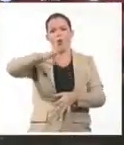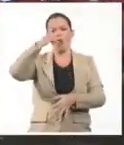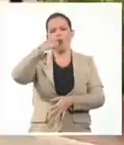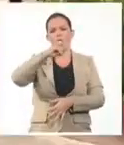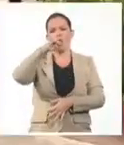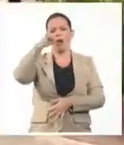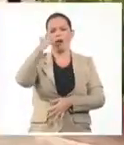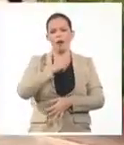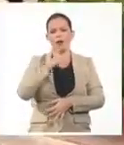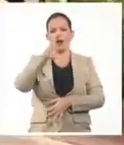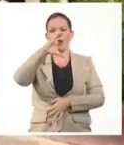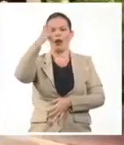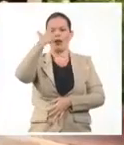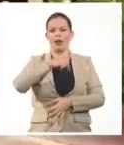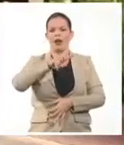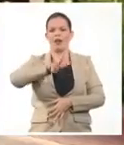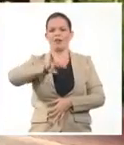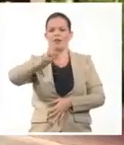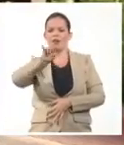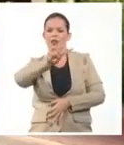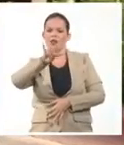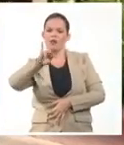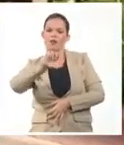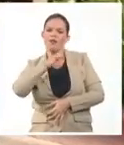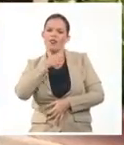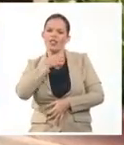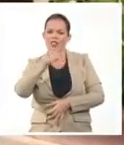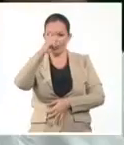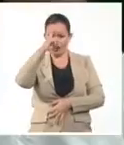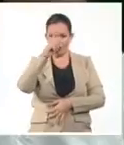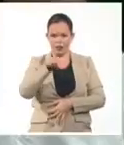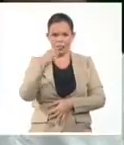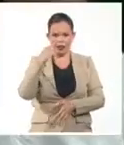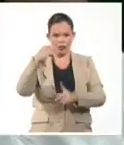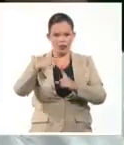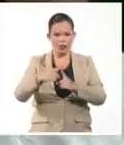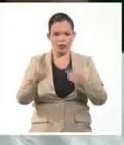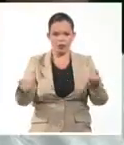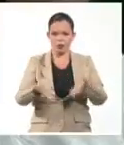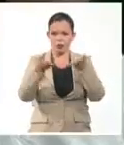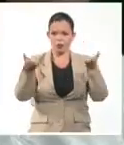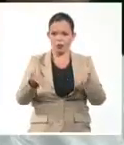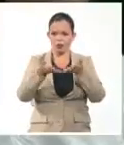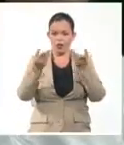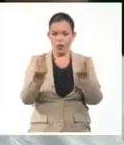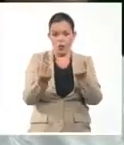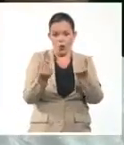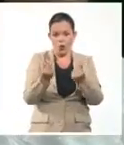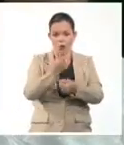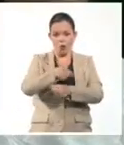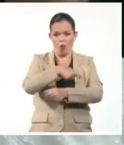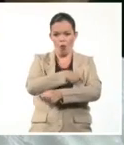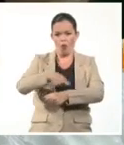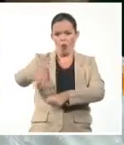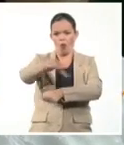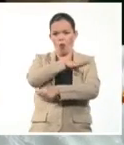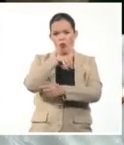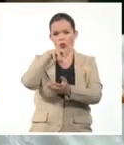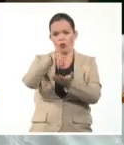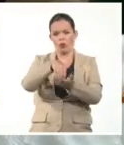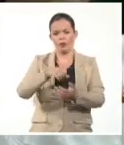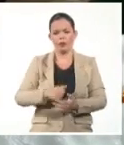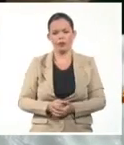la economía y la vida de los pobladores de ese territorio. Un gran hecho aquí será poner todo este